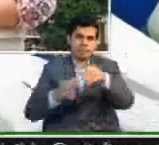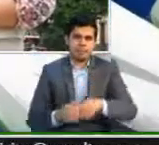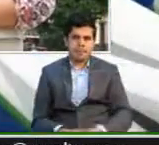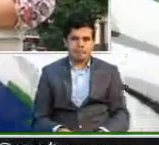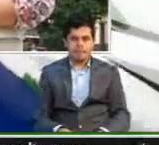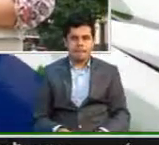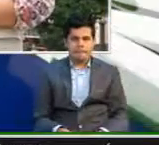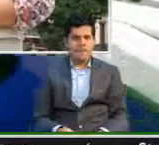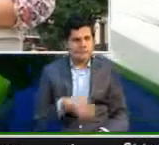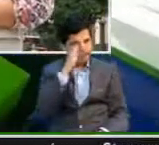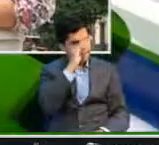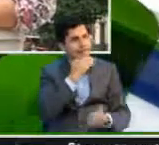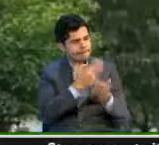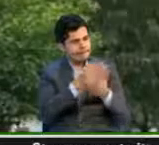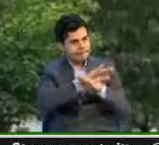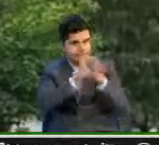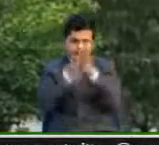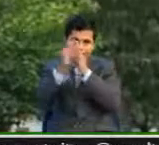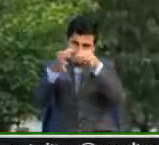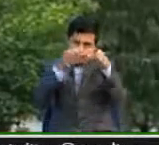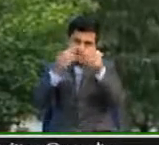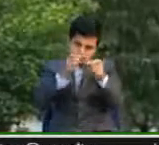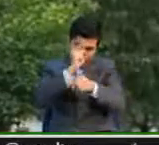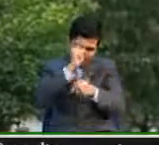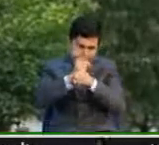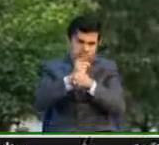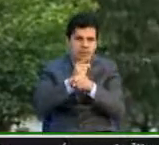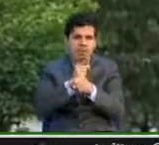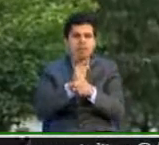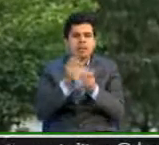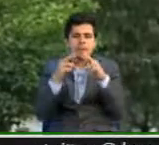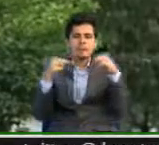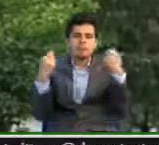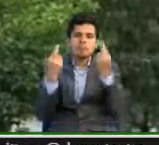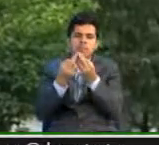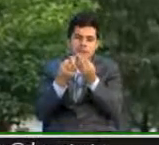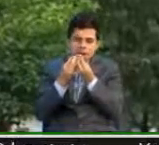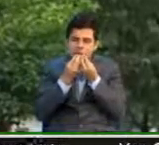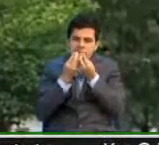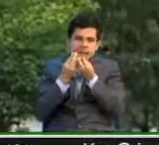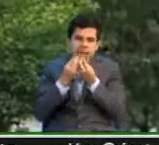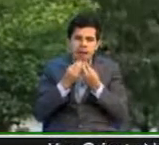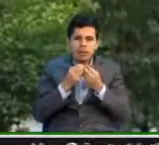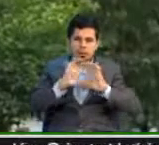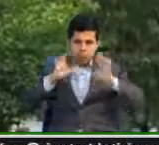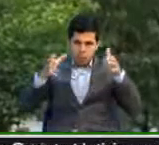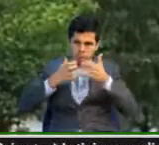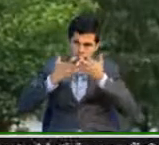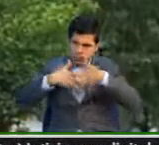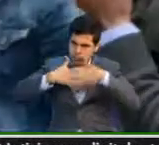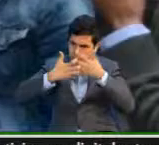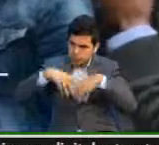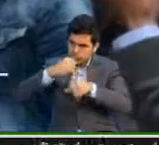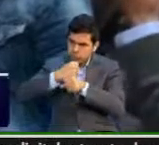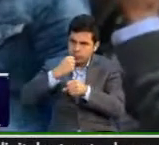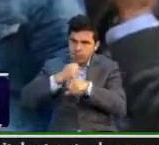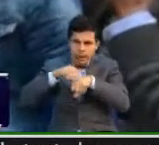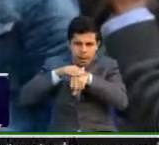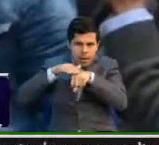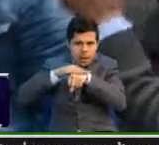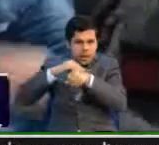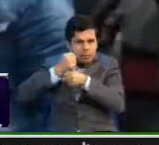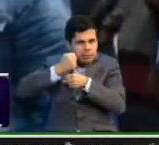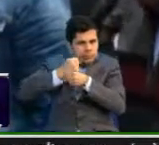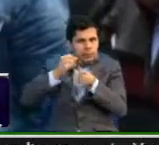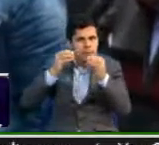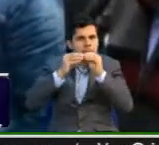gracias buenas tardes esa fue la conclusión que se dio en la reunión que fue convocada por el gremio productor de durazno y por